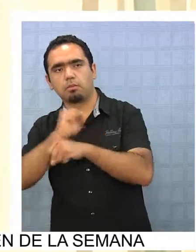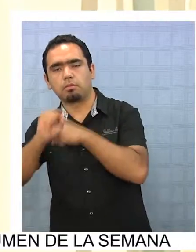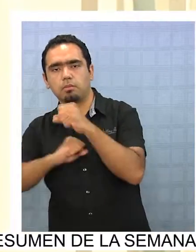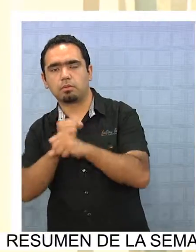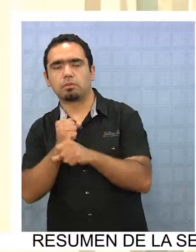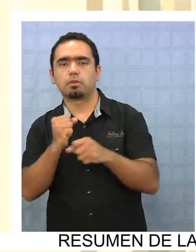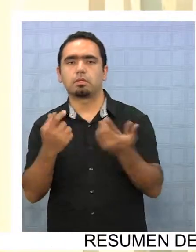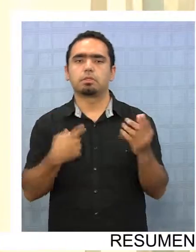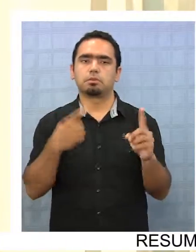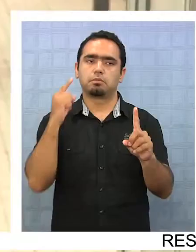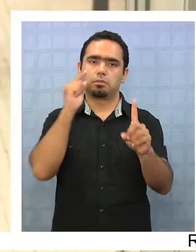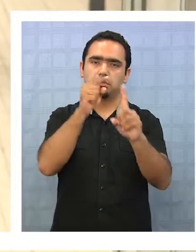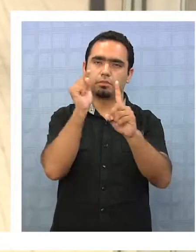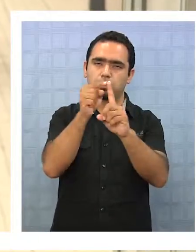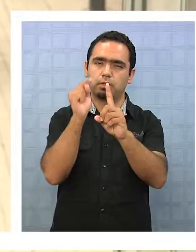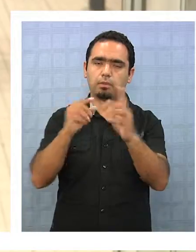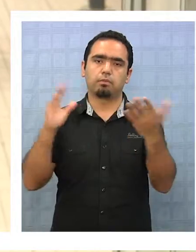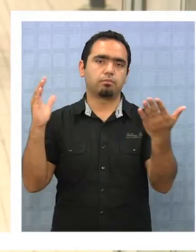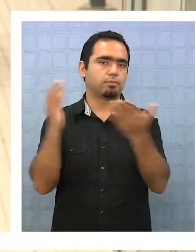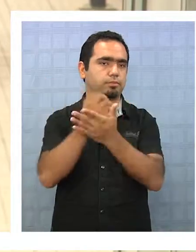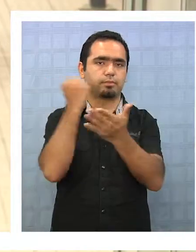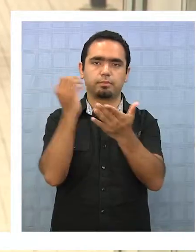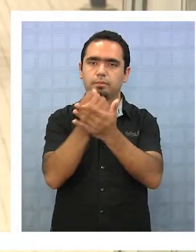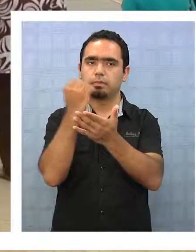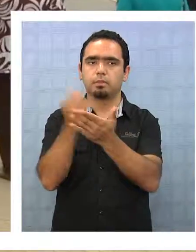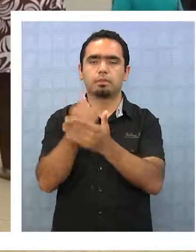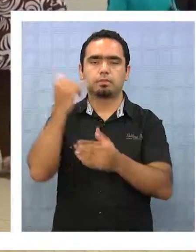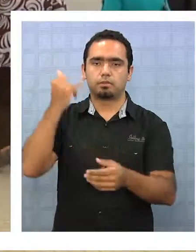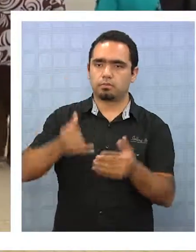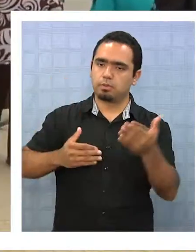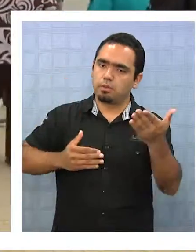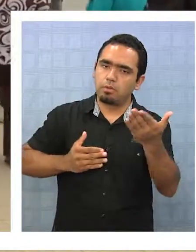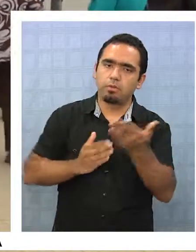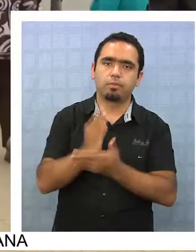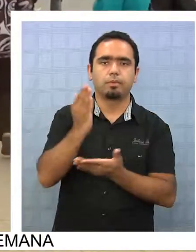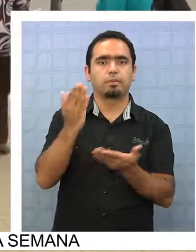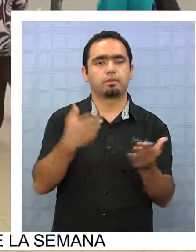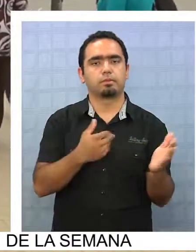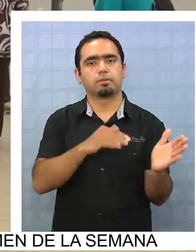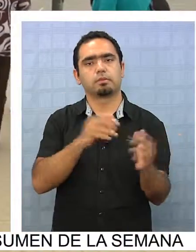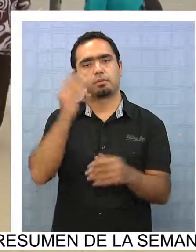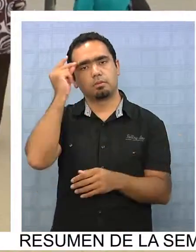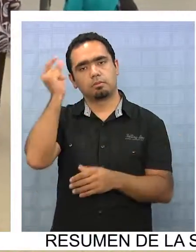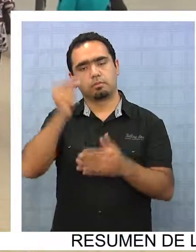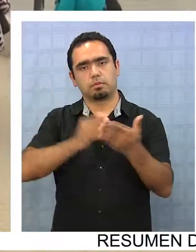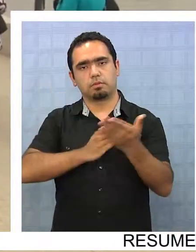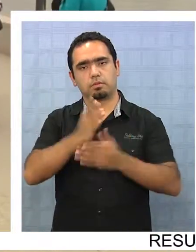metas que la administración del recinto se propuso desde el comienzo de esta iniciativa.